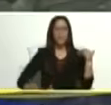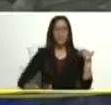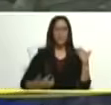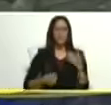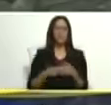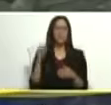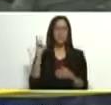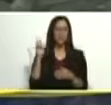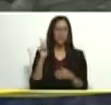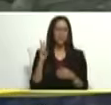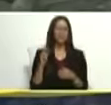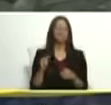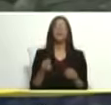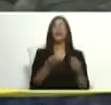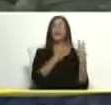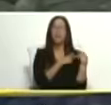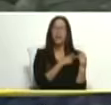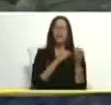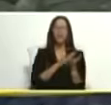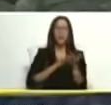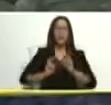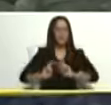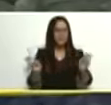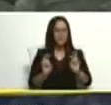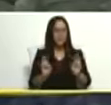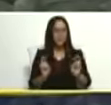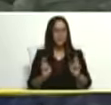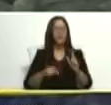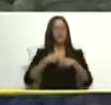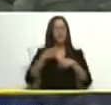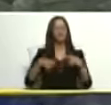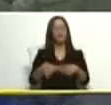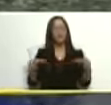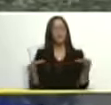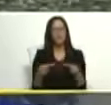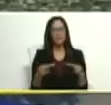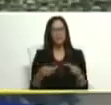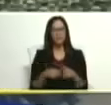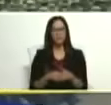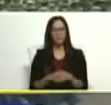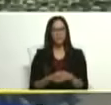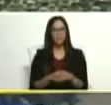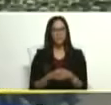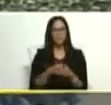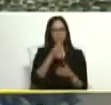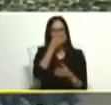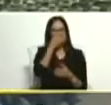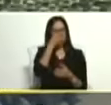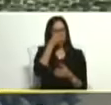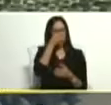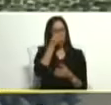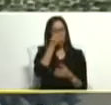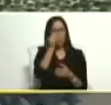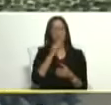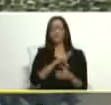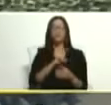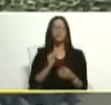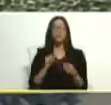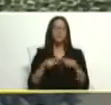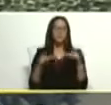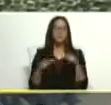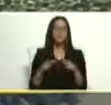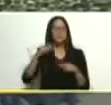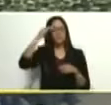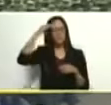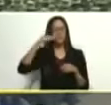me ha tocado resolver ese tema en otros campos. No en el campo militar, en el